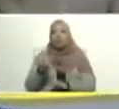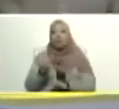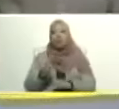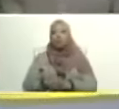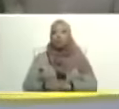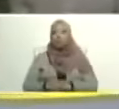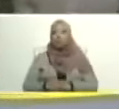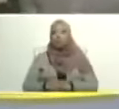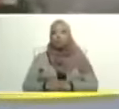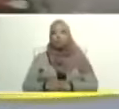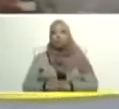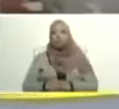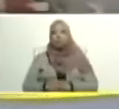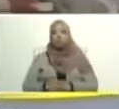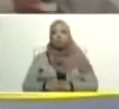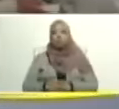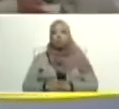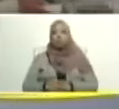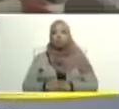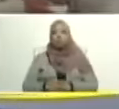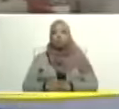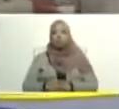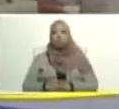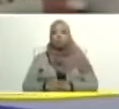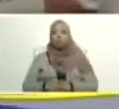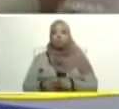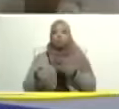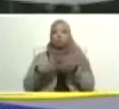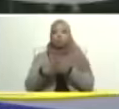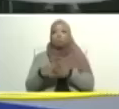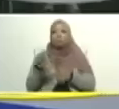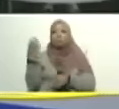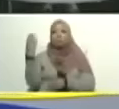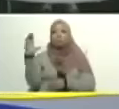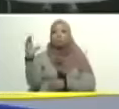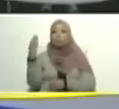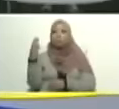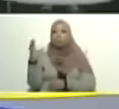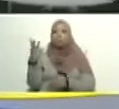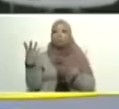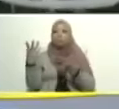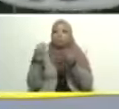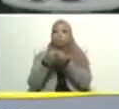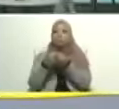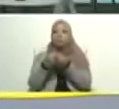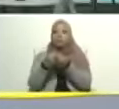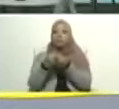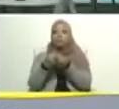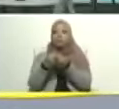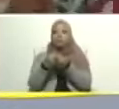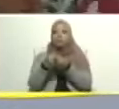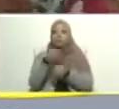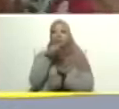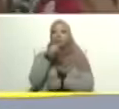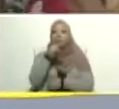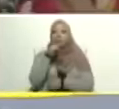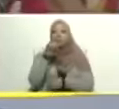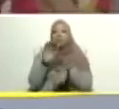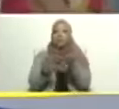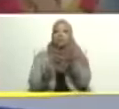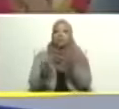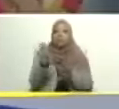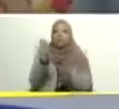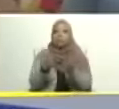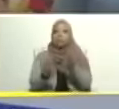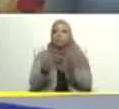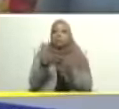venezolanas que van a hacer turismo en buena parte de Colombia, y un grupo gigantesco que viene a hacer turismo por tierra.